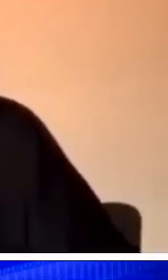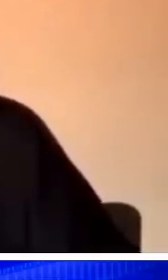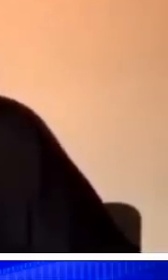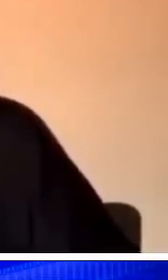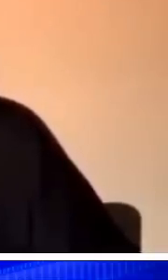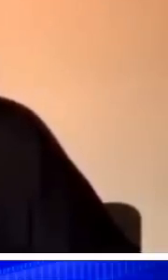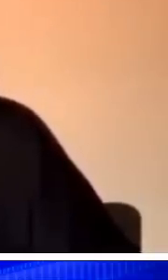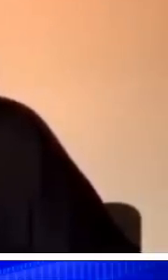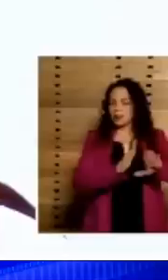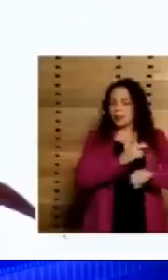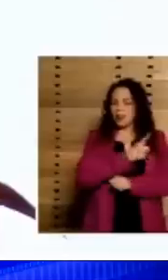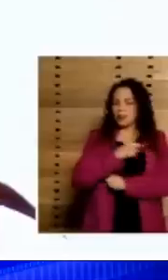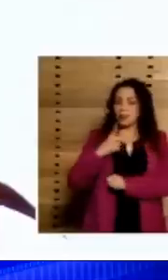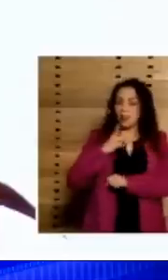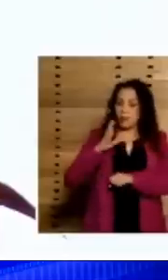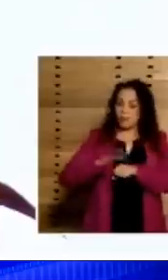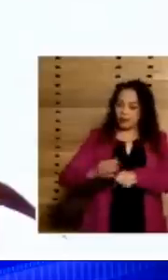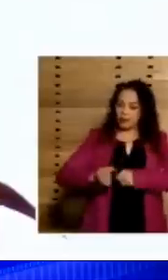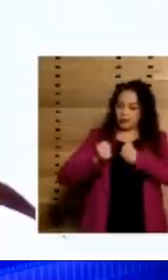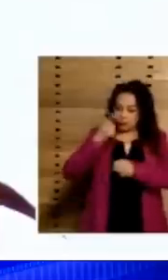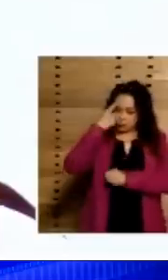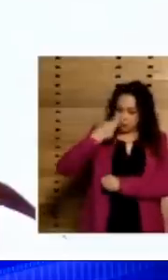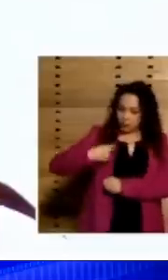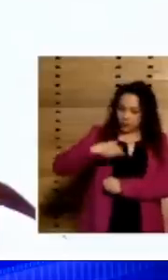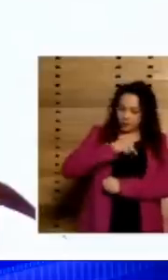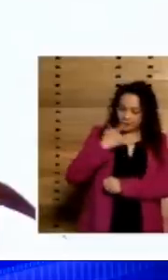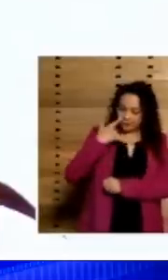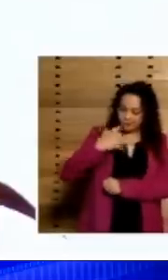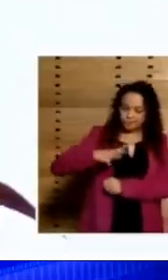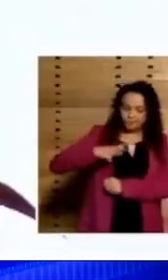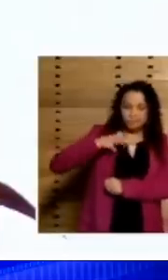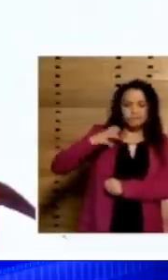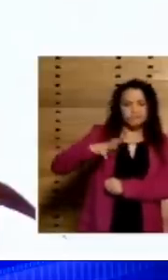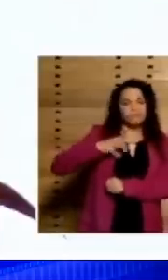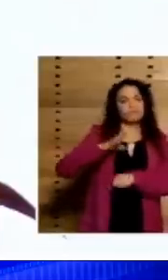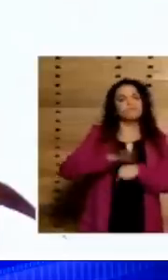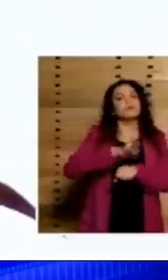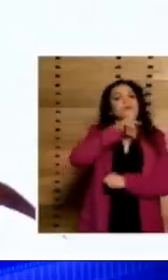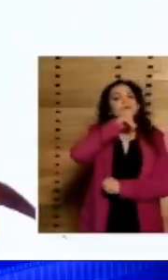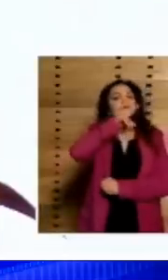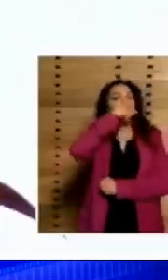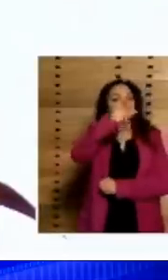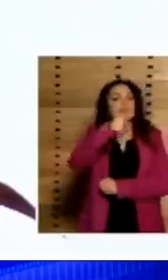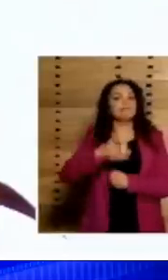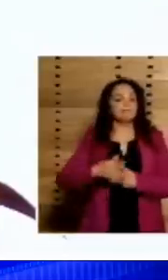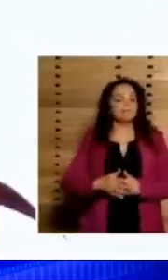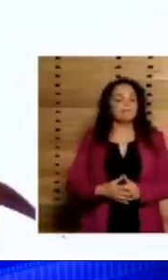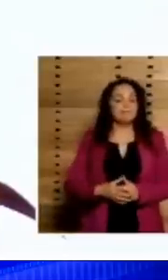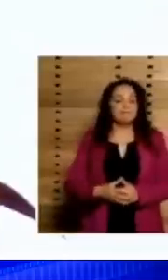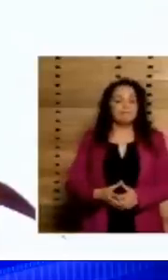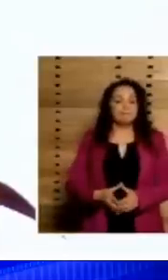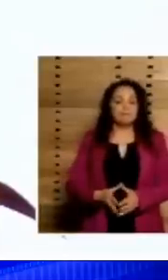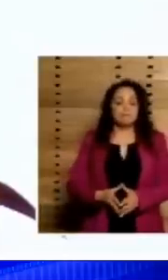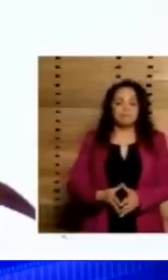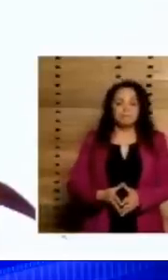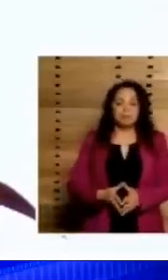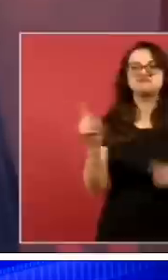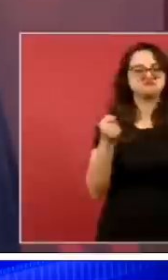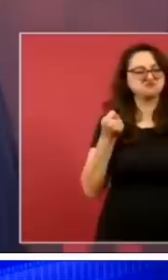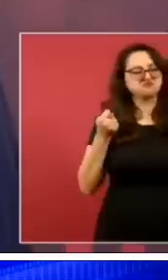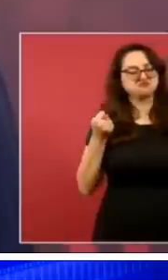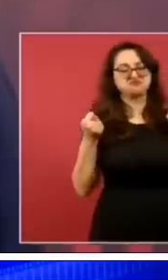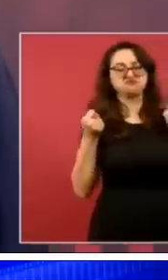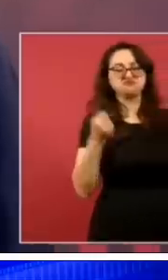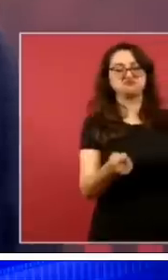no solo la limpia en la suprema corte sino también reducir el gasto excesivo que se está dando y sobre todo